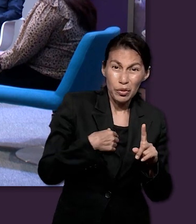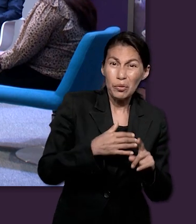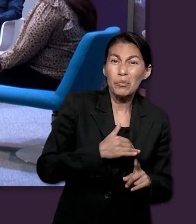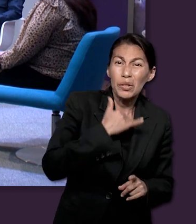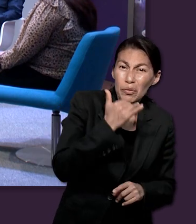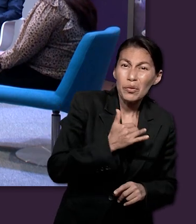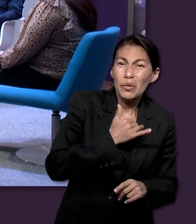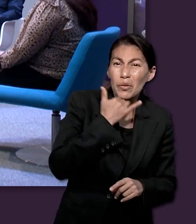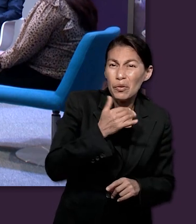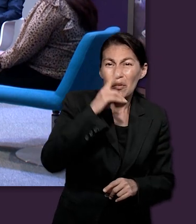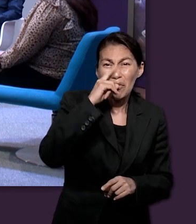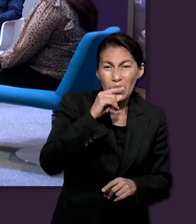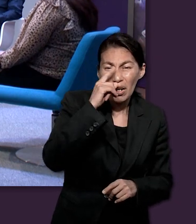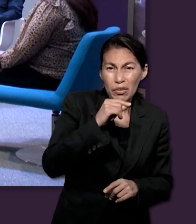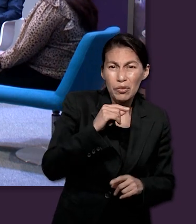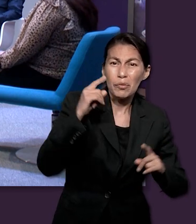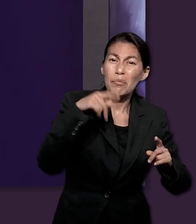¿no?